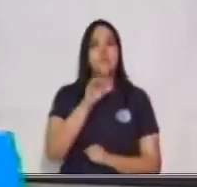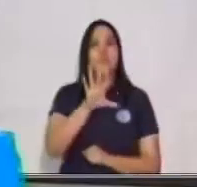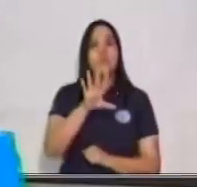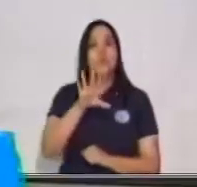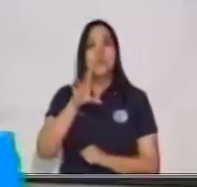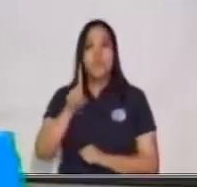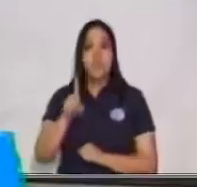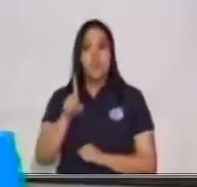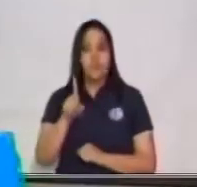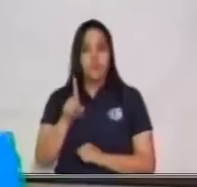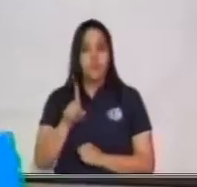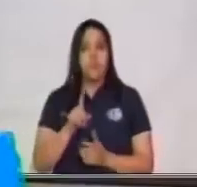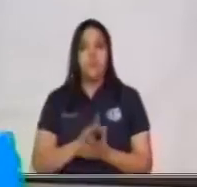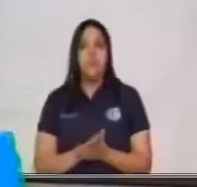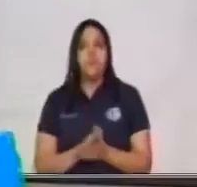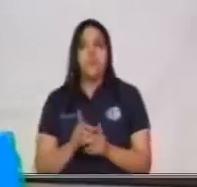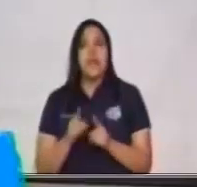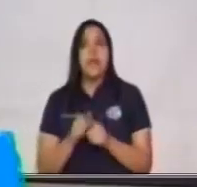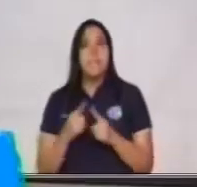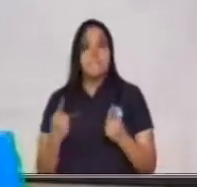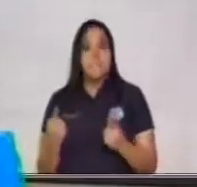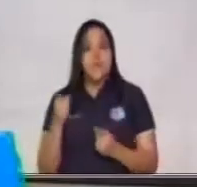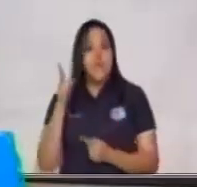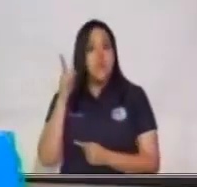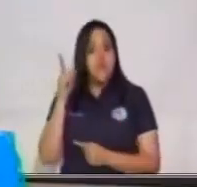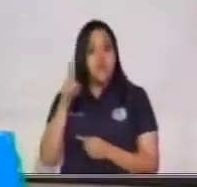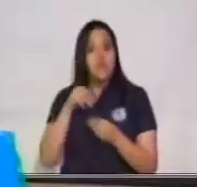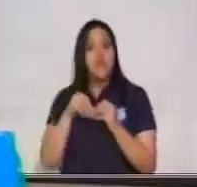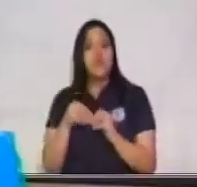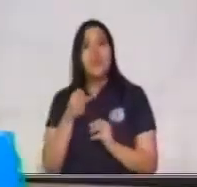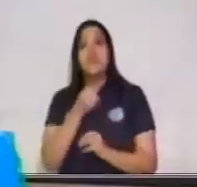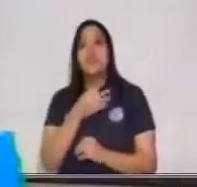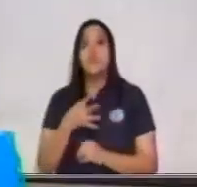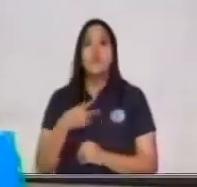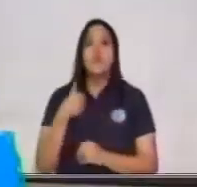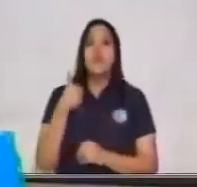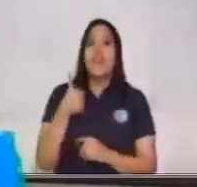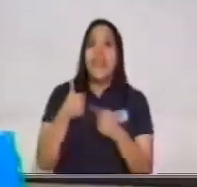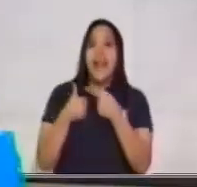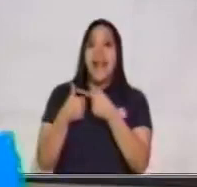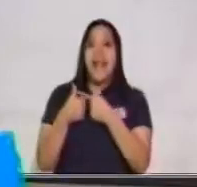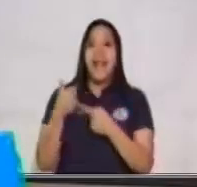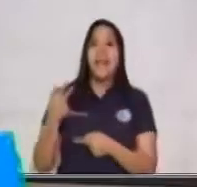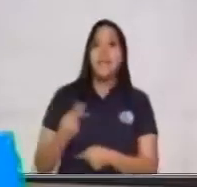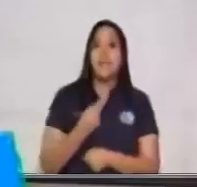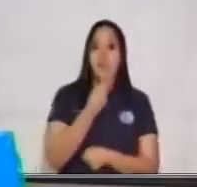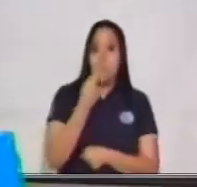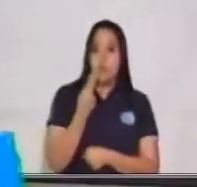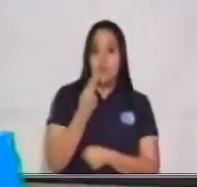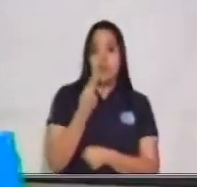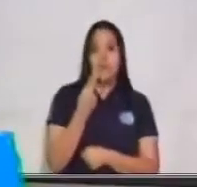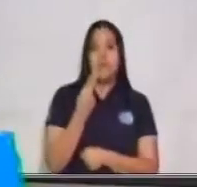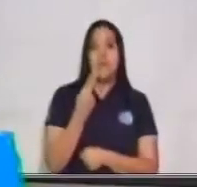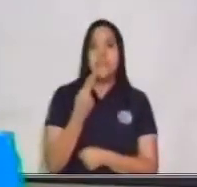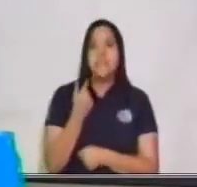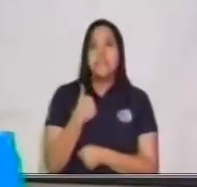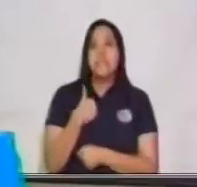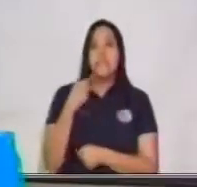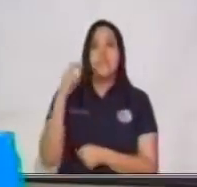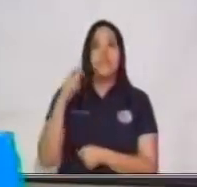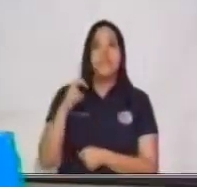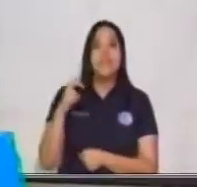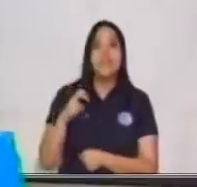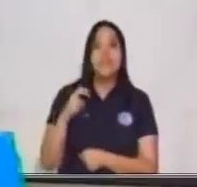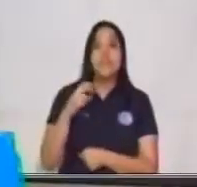49.51. Pero eso nos da el valor de A al cuadrado. Y nosotros necesitamos el